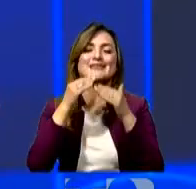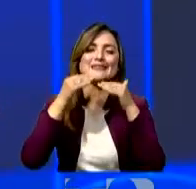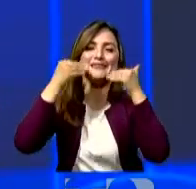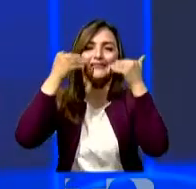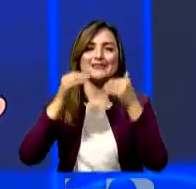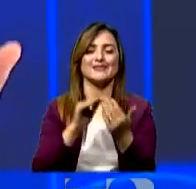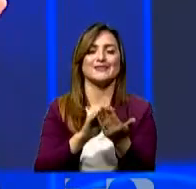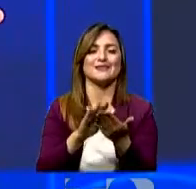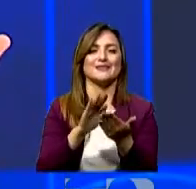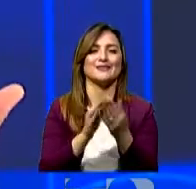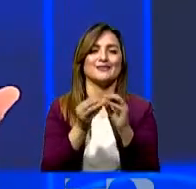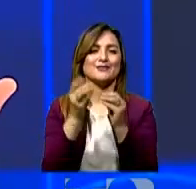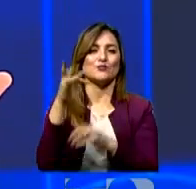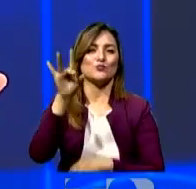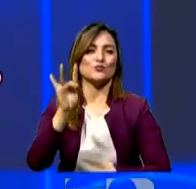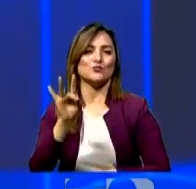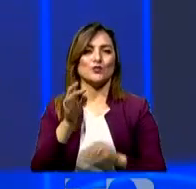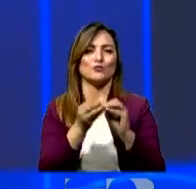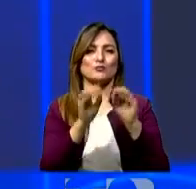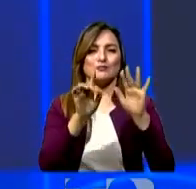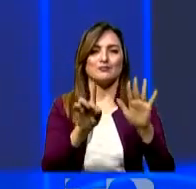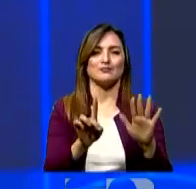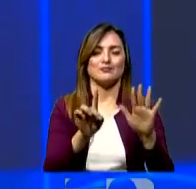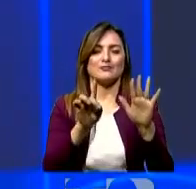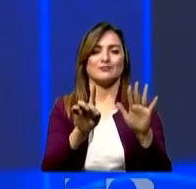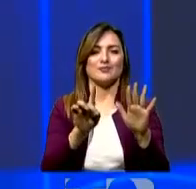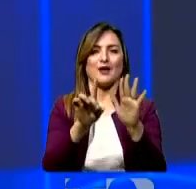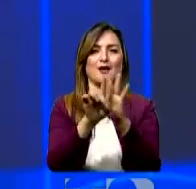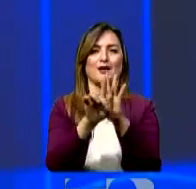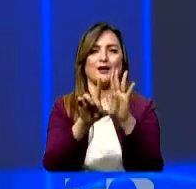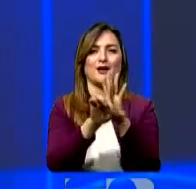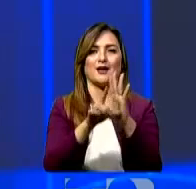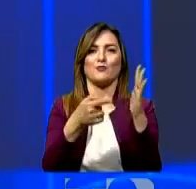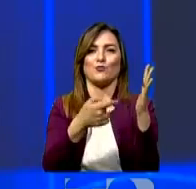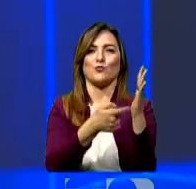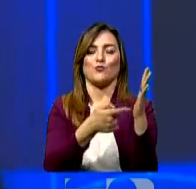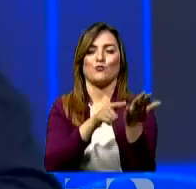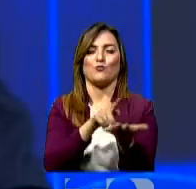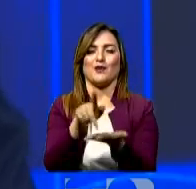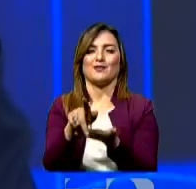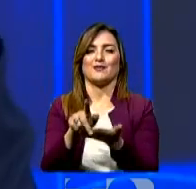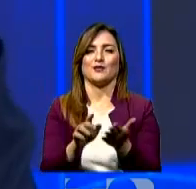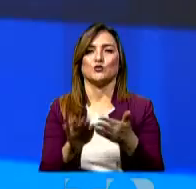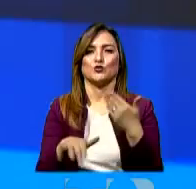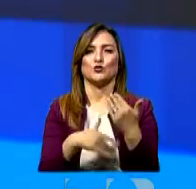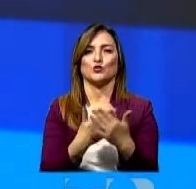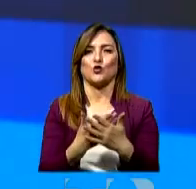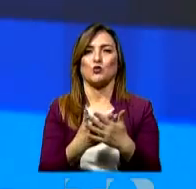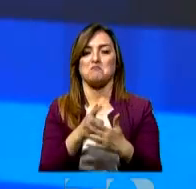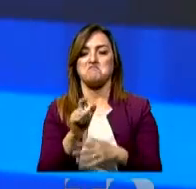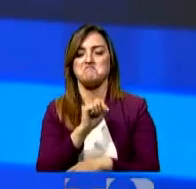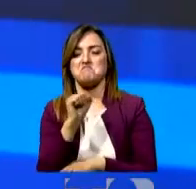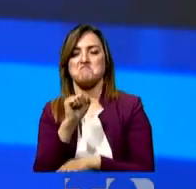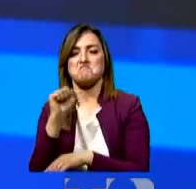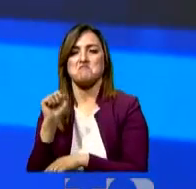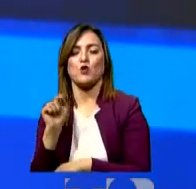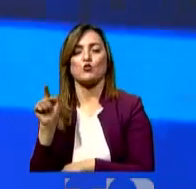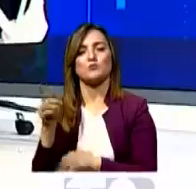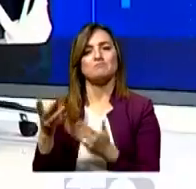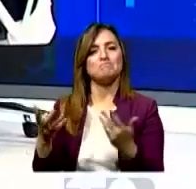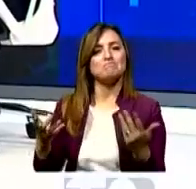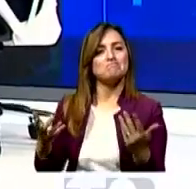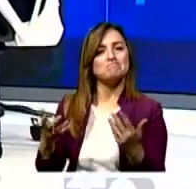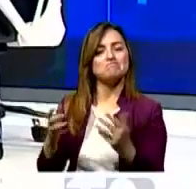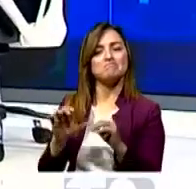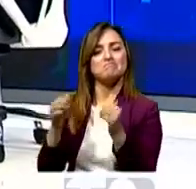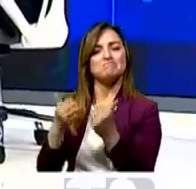las amnistías y el partido socialcristiano que va atrás la ley tributaria todos van a tener algo y usted que fue legislador cree